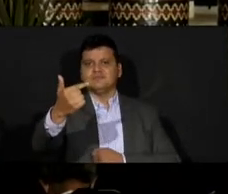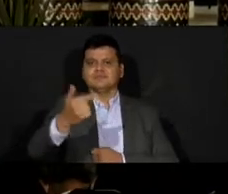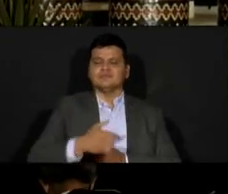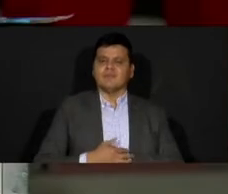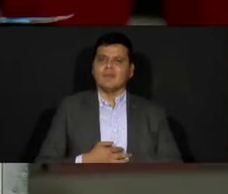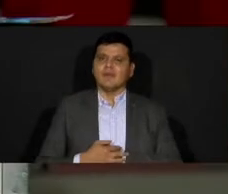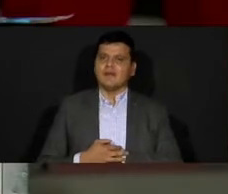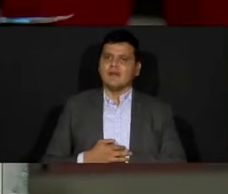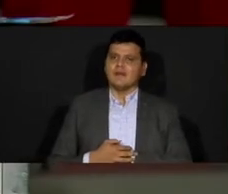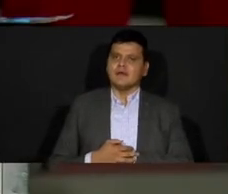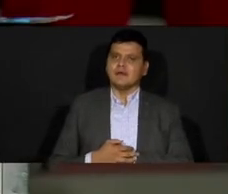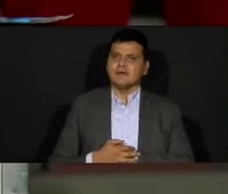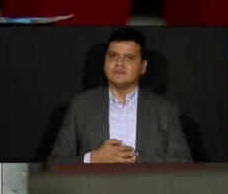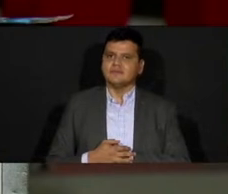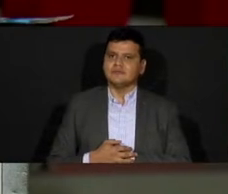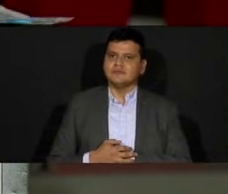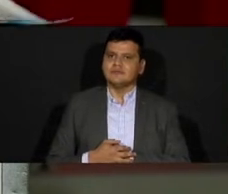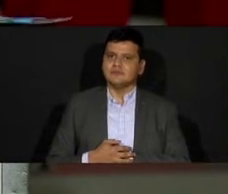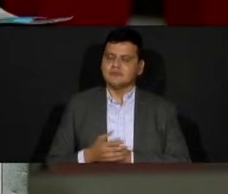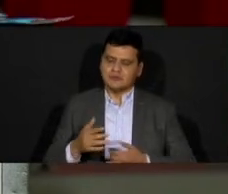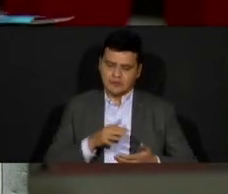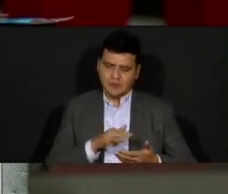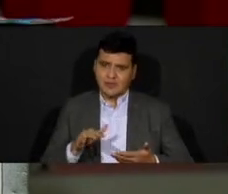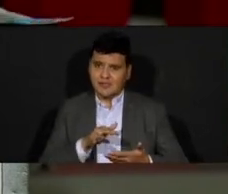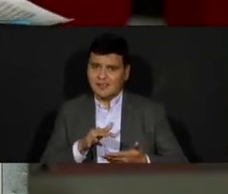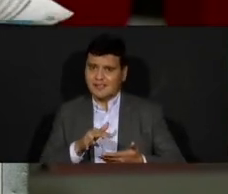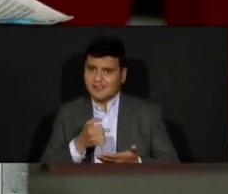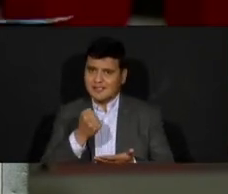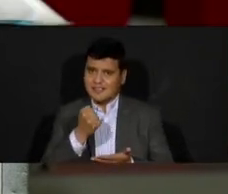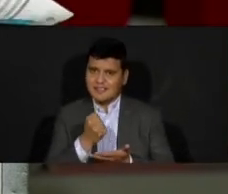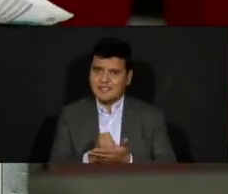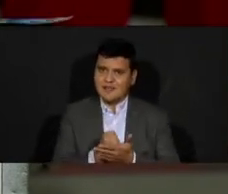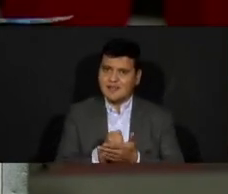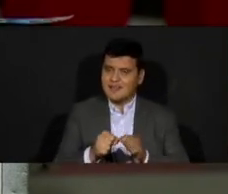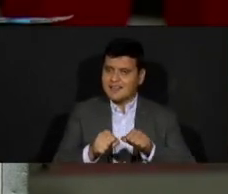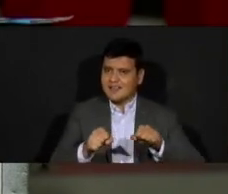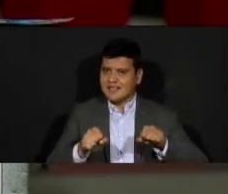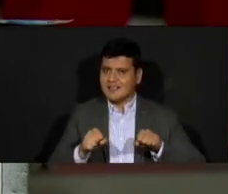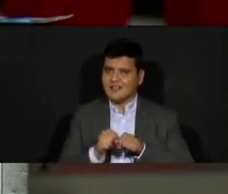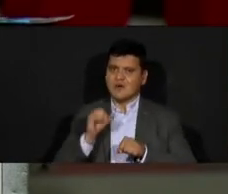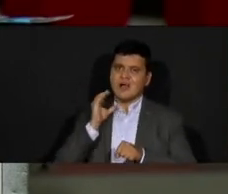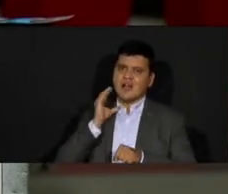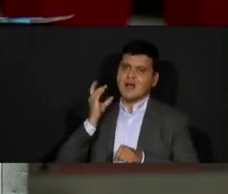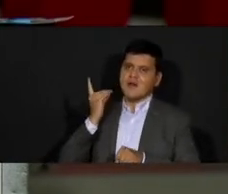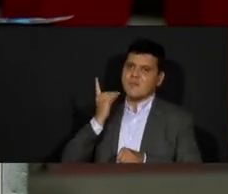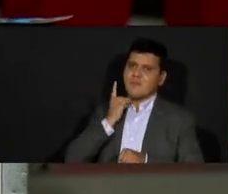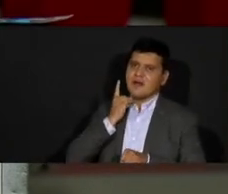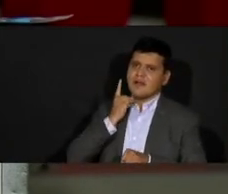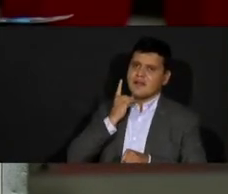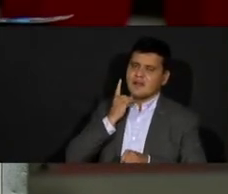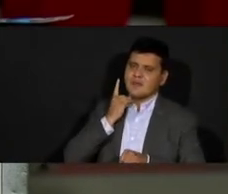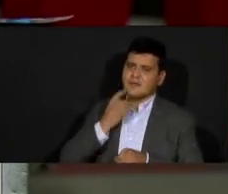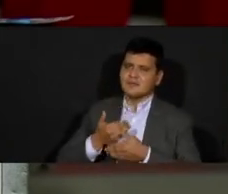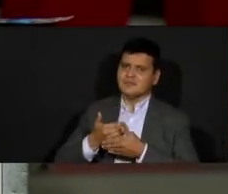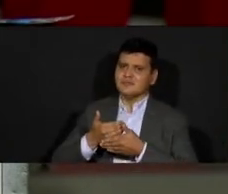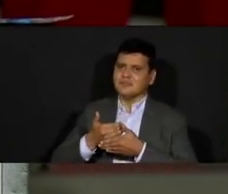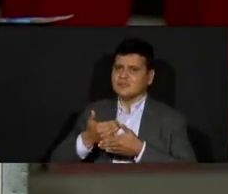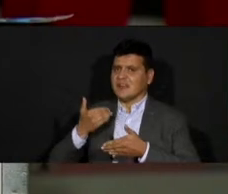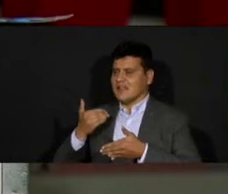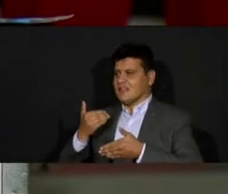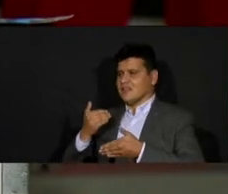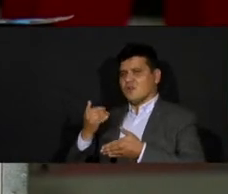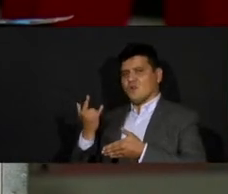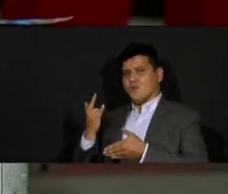Sesiones del Poder Legislativo en la ciudad de Chihuahua, Chihuahua, a los 22 días del mes de julio del